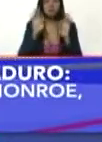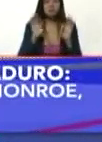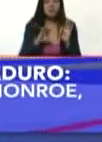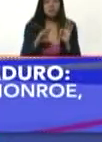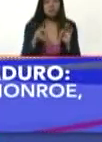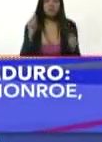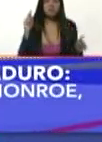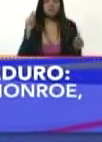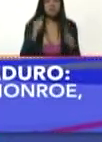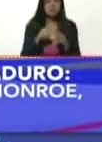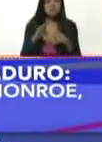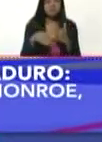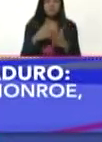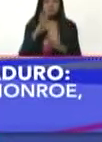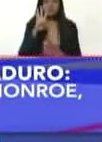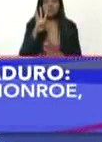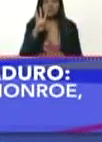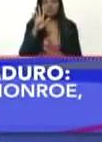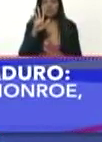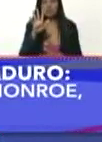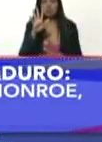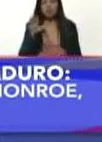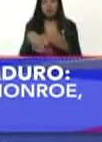máximo 5 cuartillas.